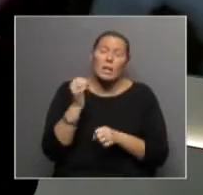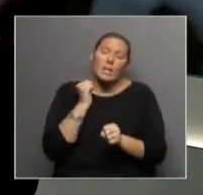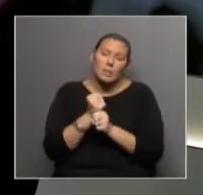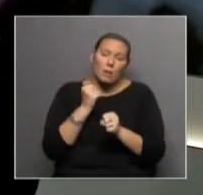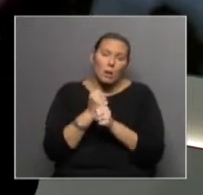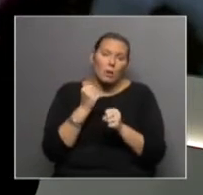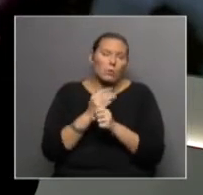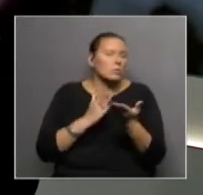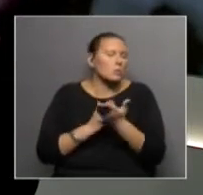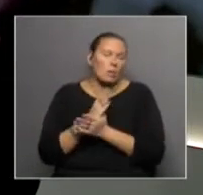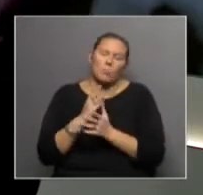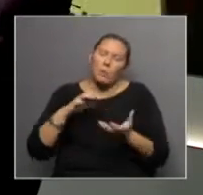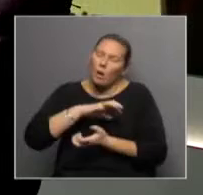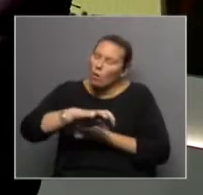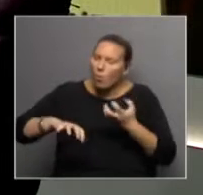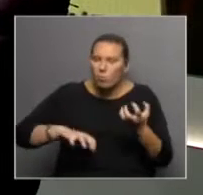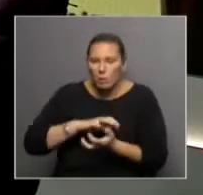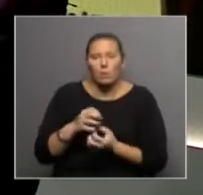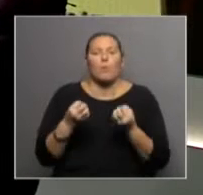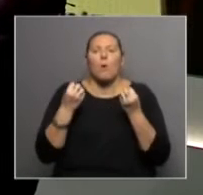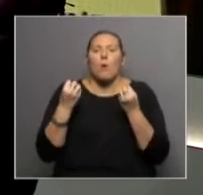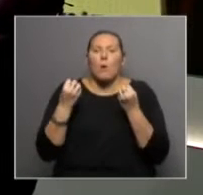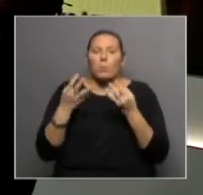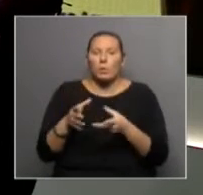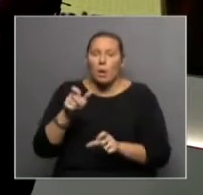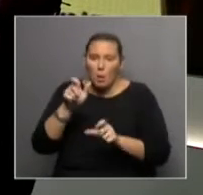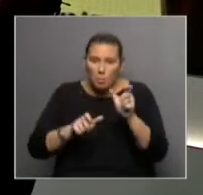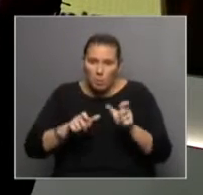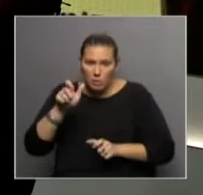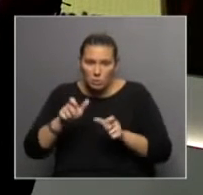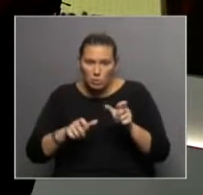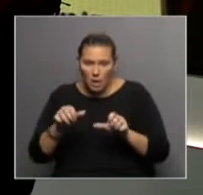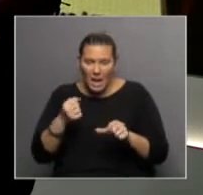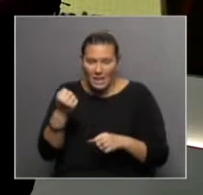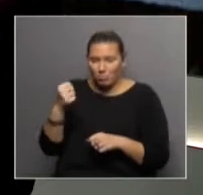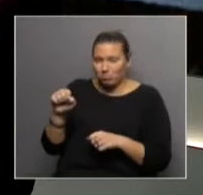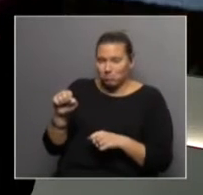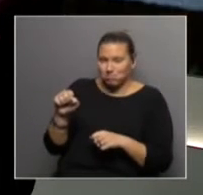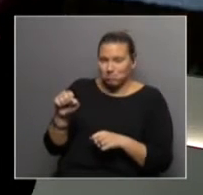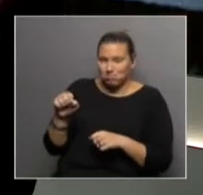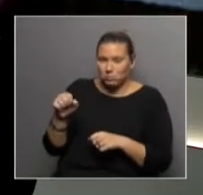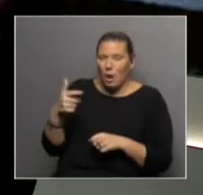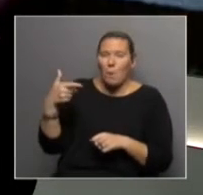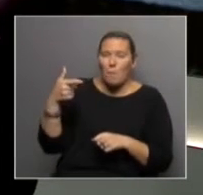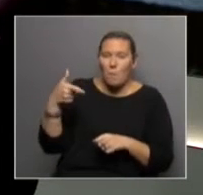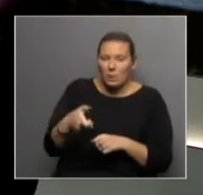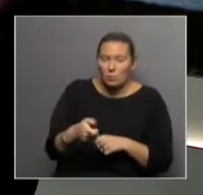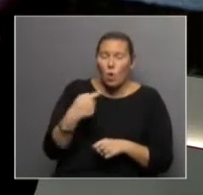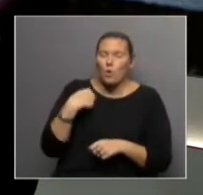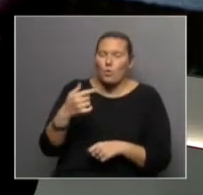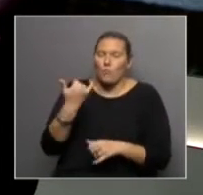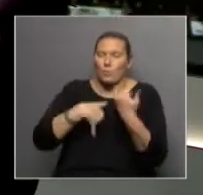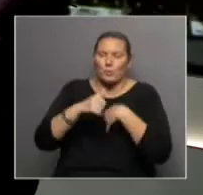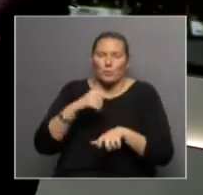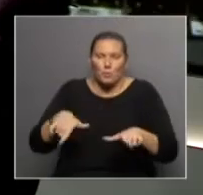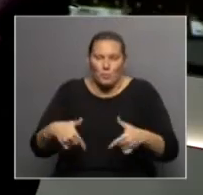es complejo siempre por una razón fundamental. La gente que cometió estos crímenes no da información, o cuando